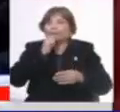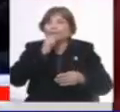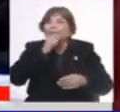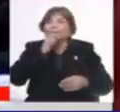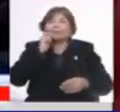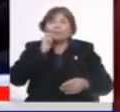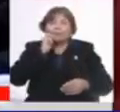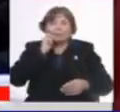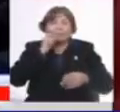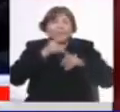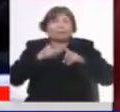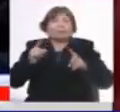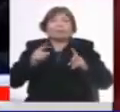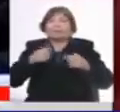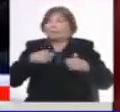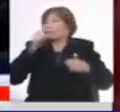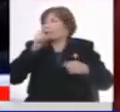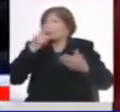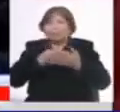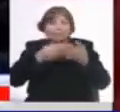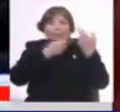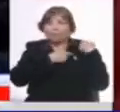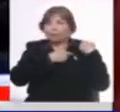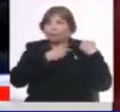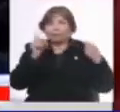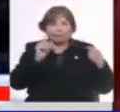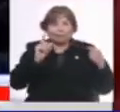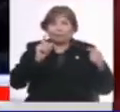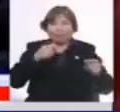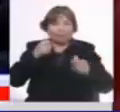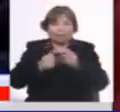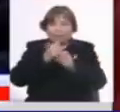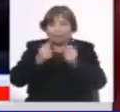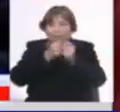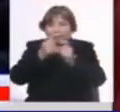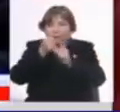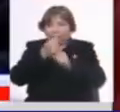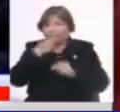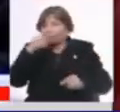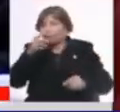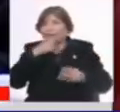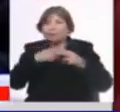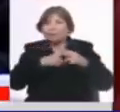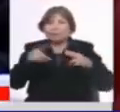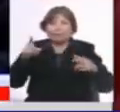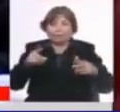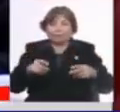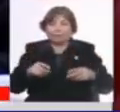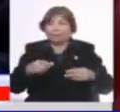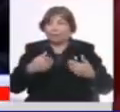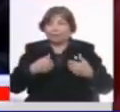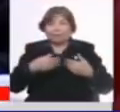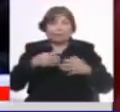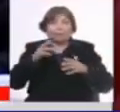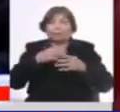secreto, ¿no? Pero yo no estoy encargado de la persecución de los que están fugados